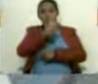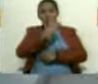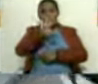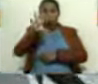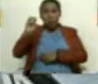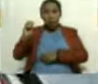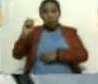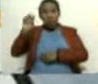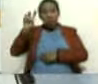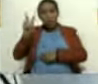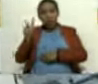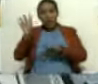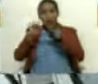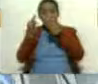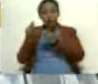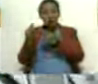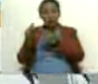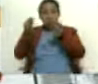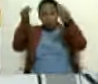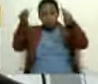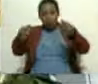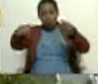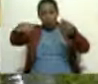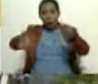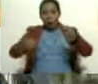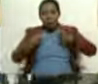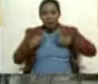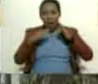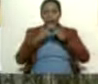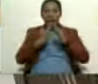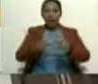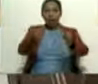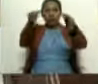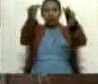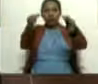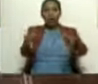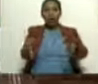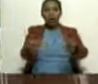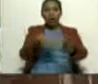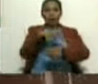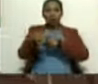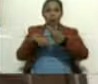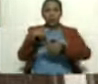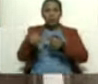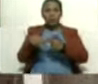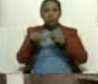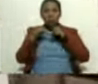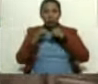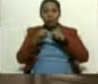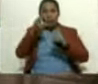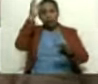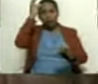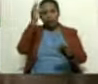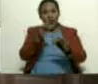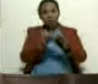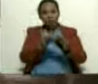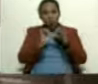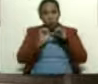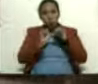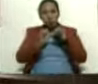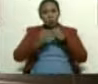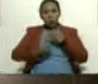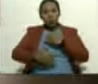452 familias dignas hoy viven en una vivienda de la revolución bolivariana. Así que hay que seguir manteniendo la fe y seguir